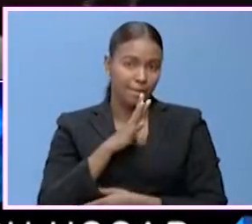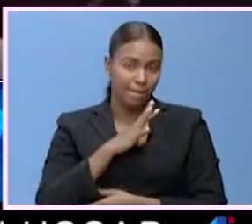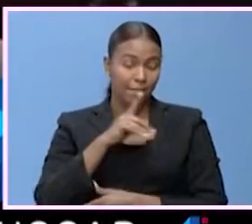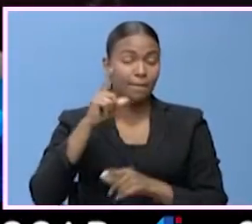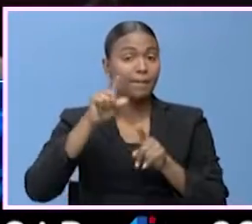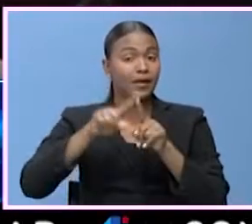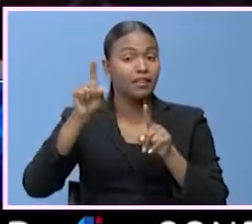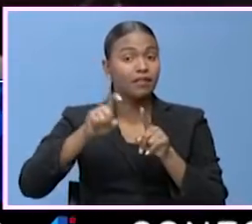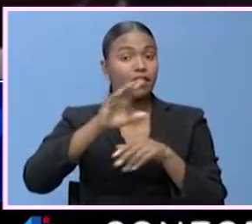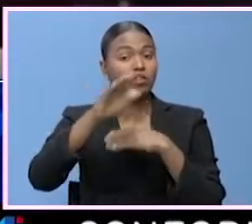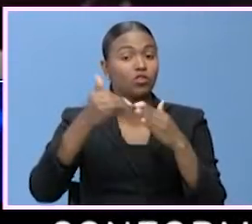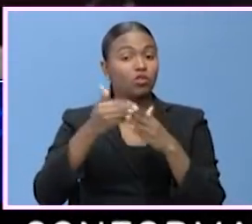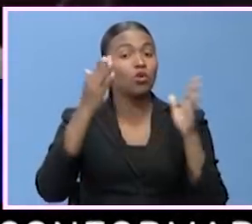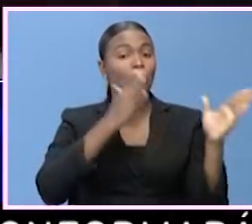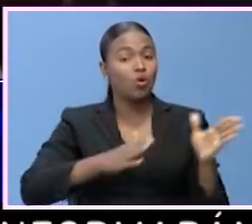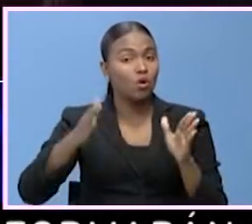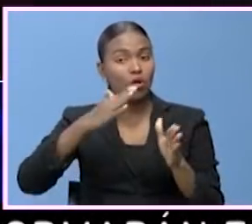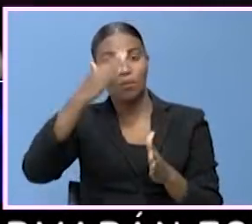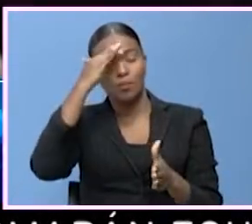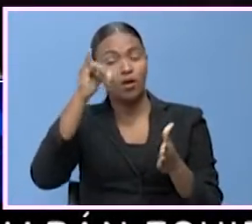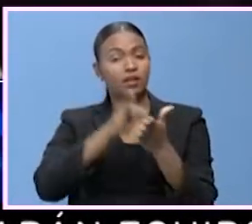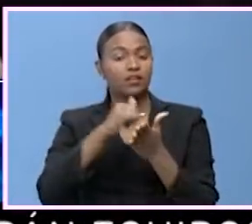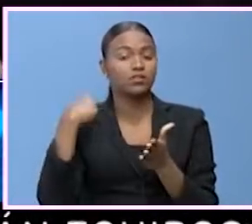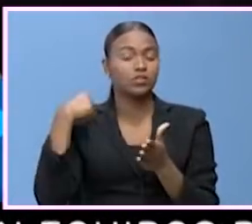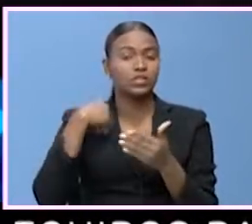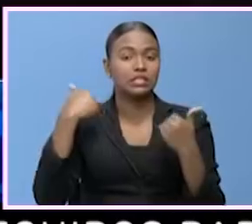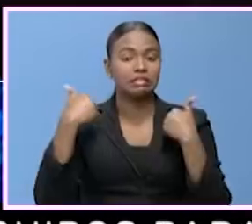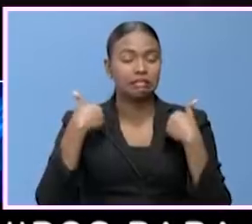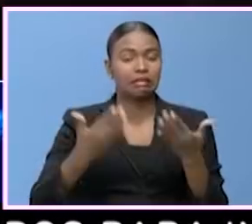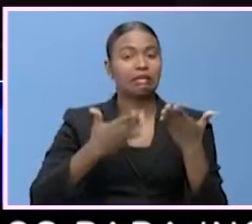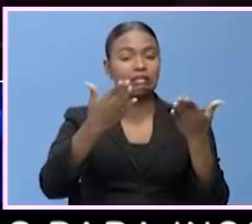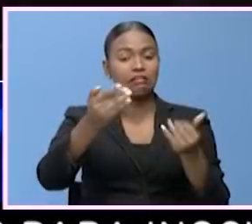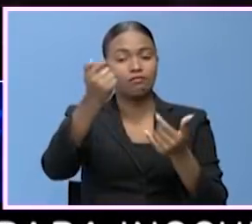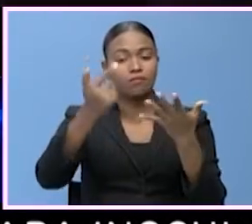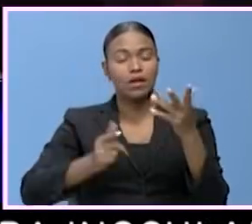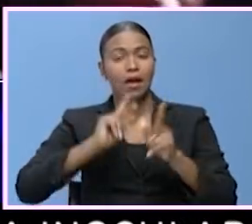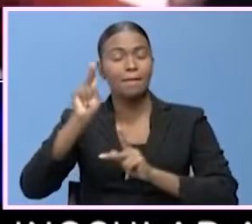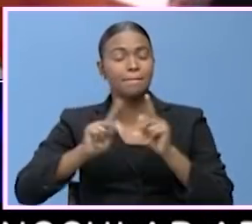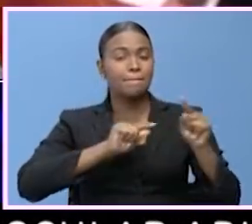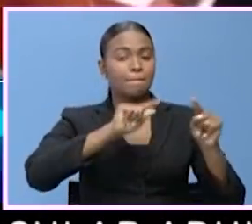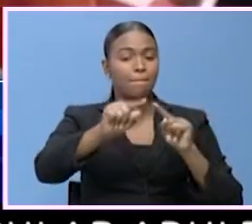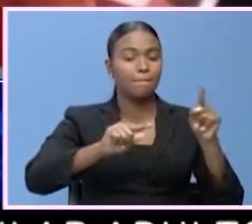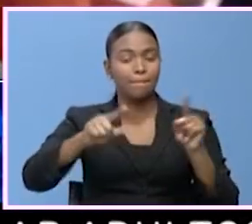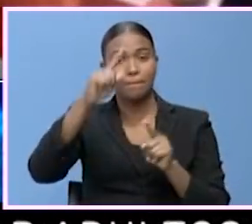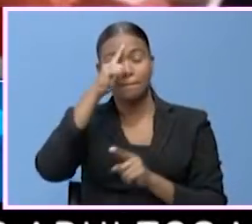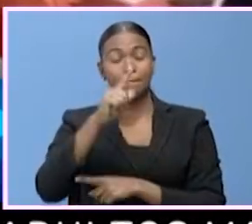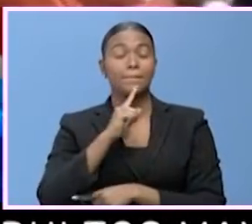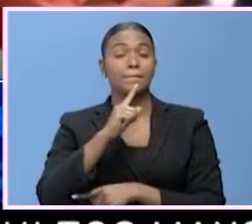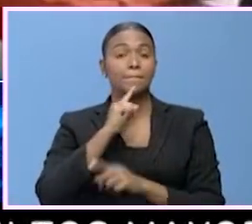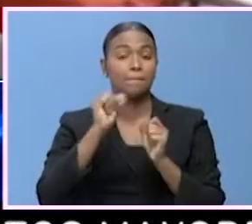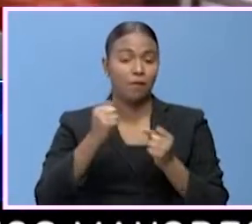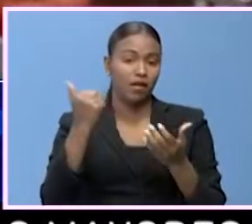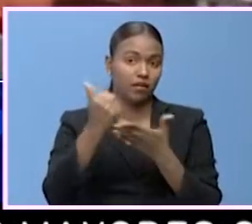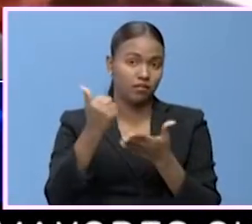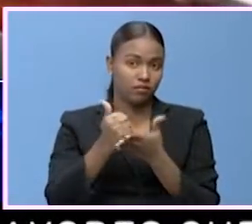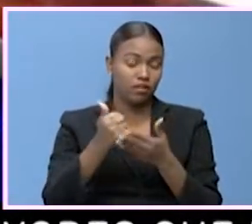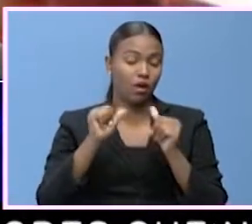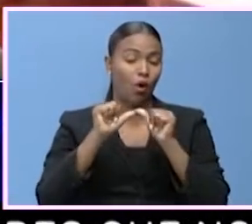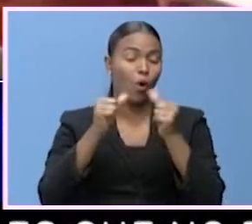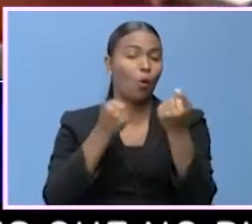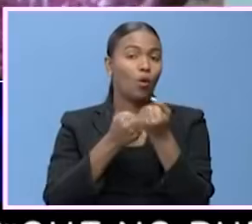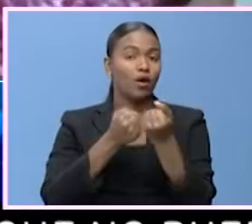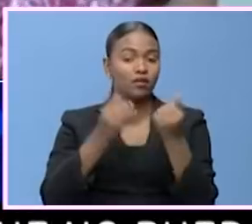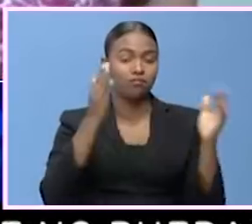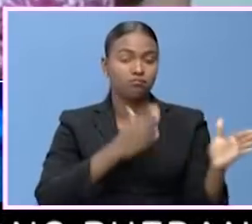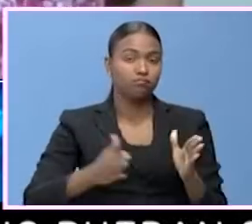orden y por eso estamos mandando una serie de personal para que realmente puedan ayudar a contribuir con